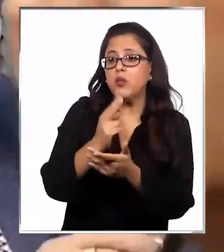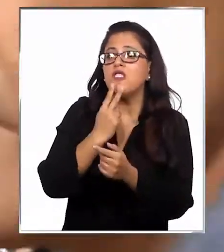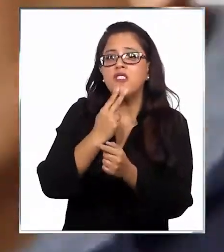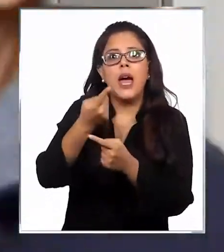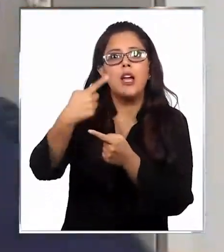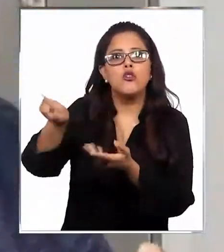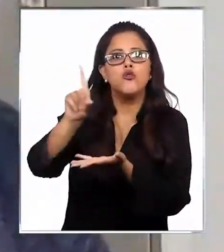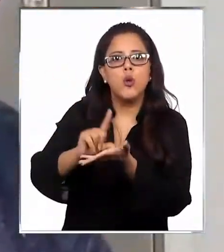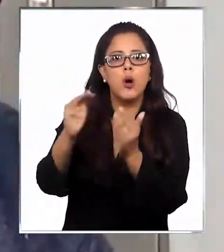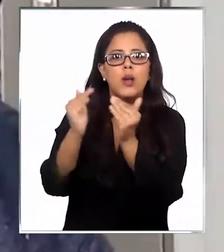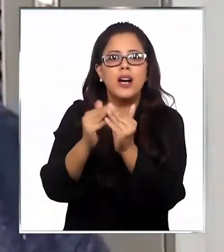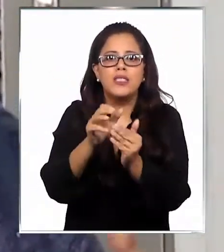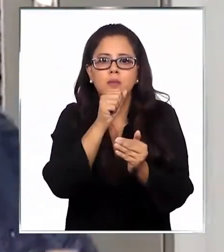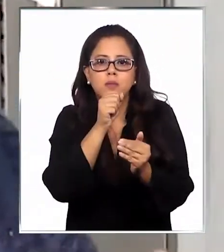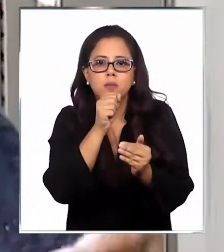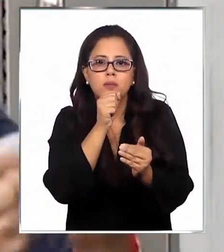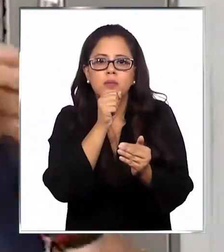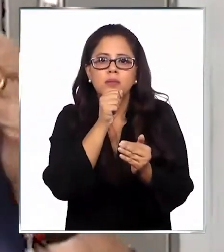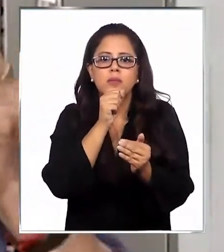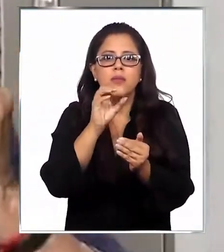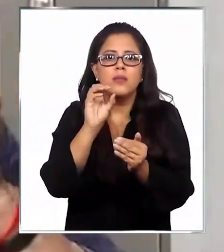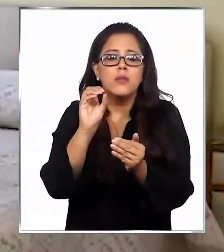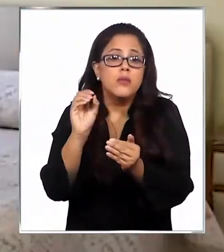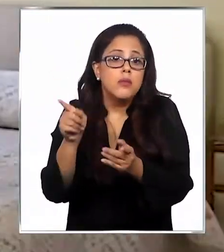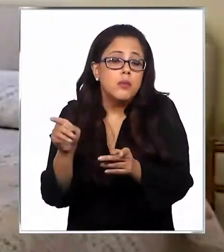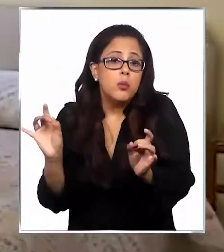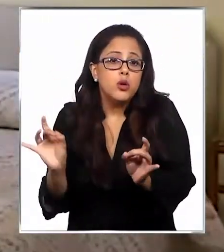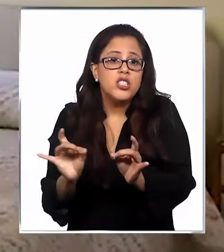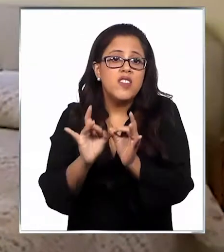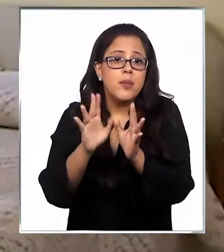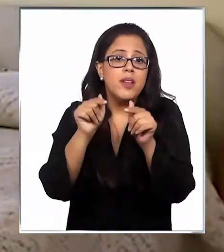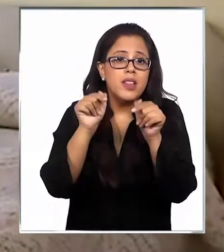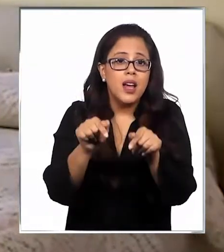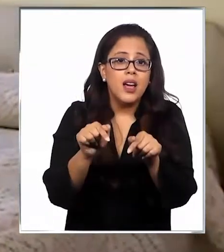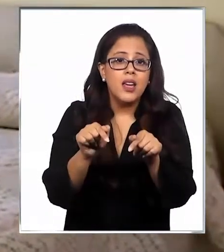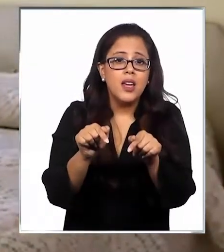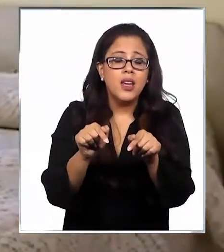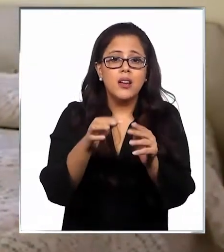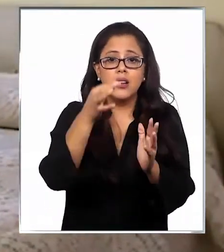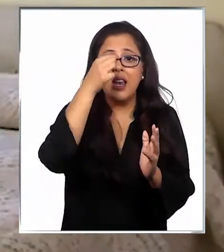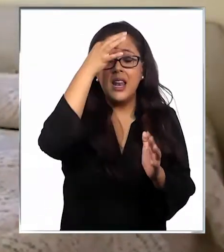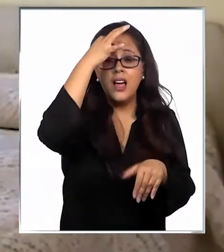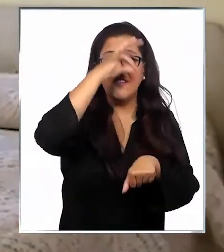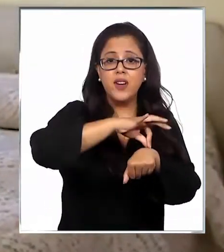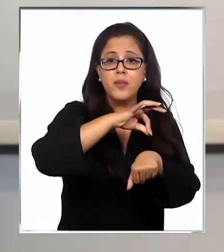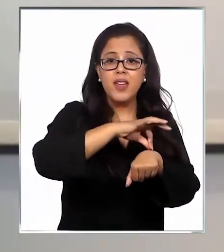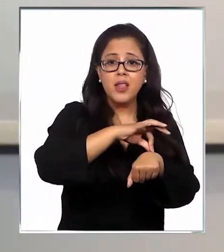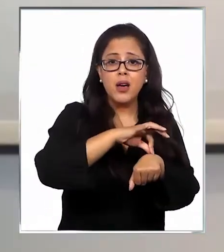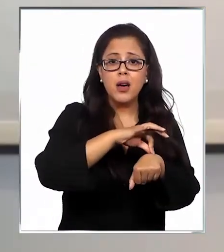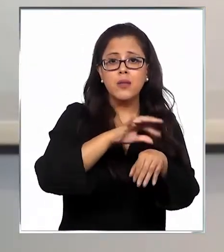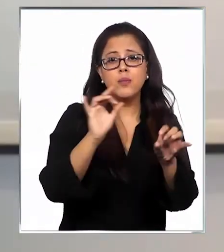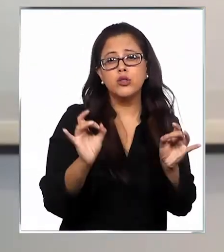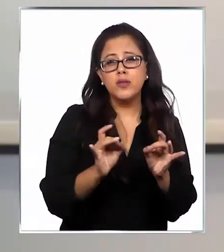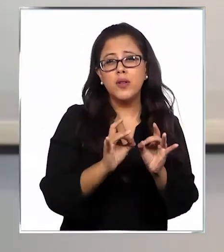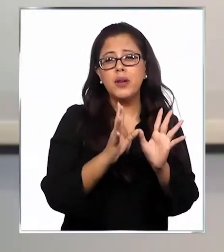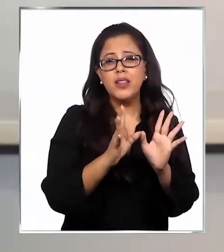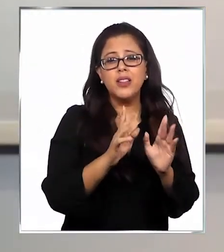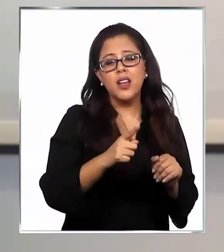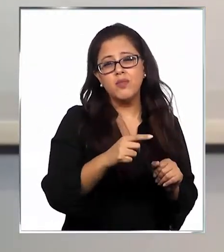una residencia, en un establecimiento de larga estadía, lo más probable es que tus diagnósticos de base también se acerquen más bien a los